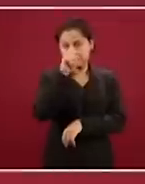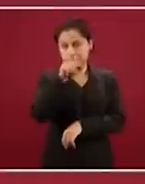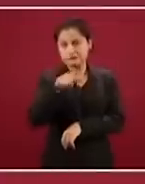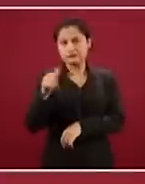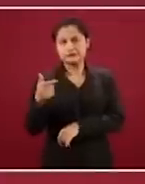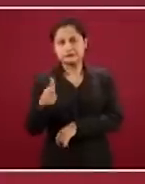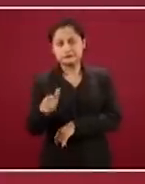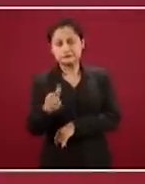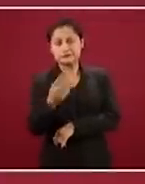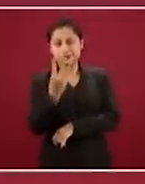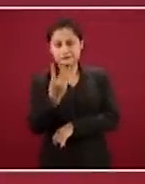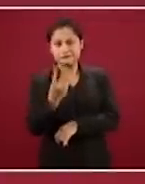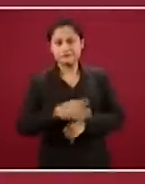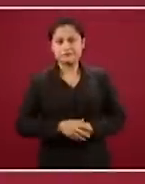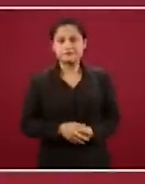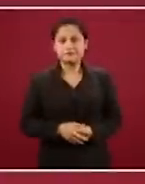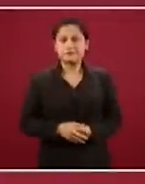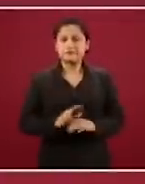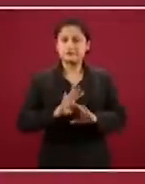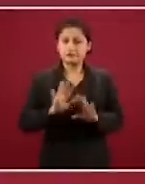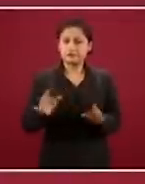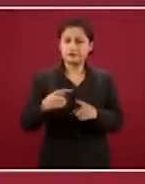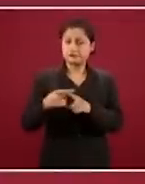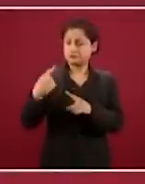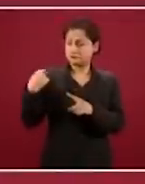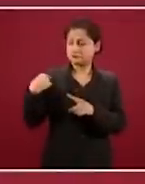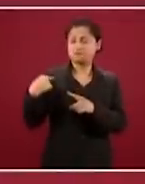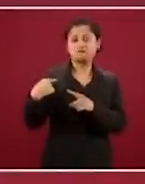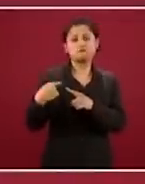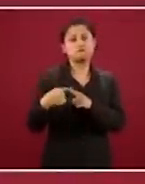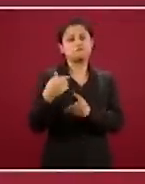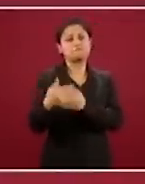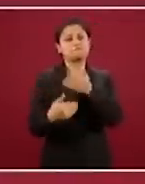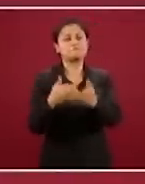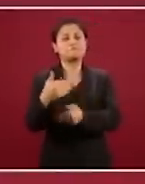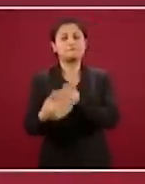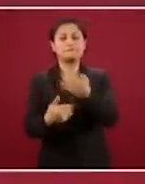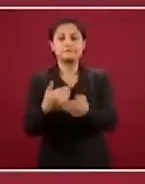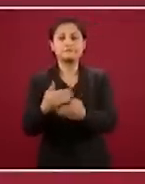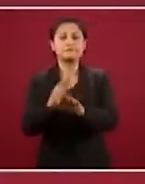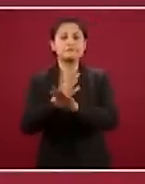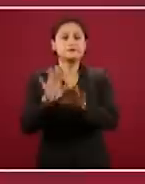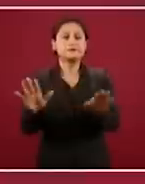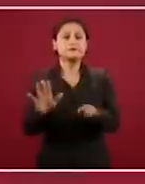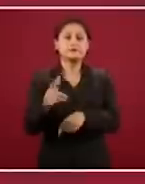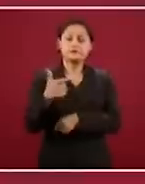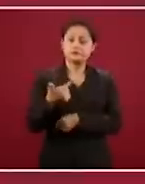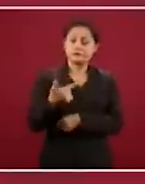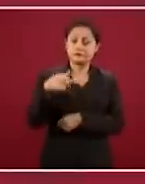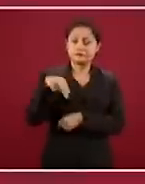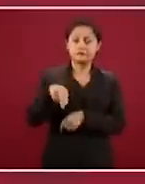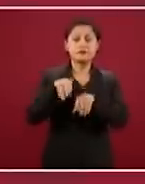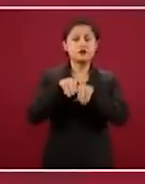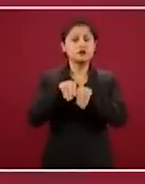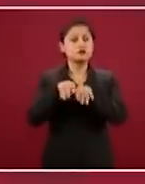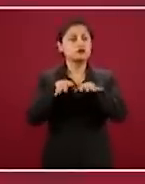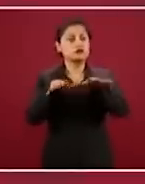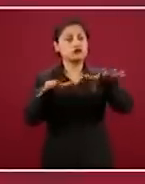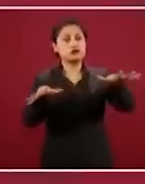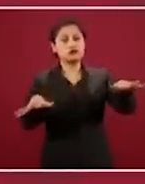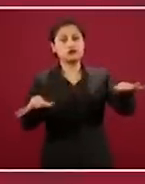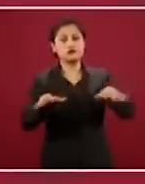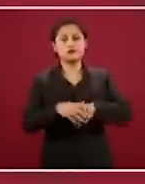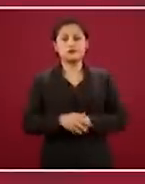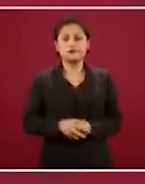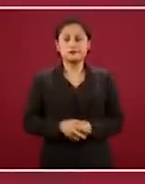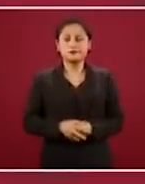Se ha avanzado, afortunadamente, en el despliegue de la Guardia Nacional.